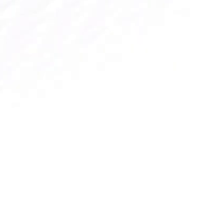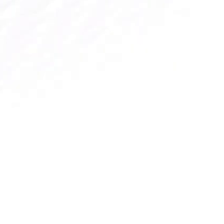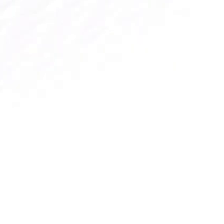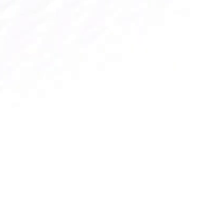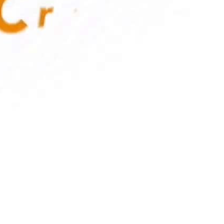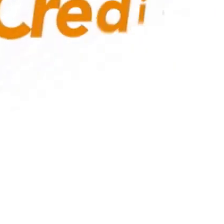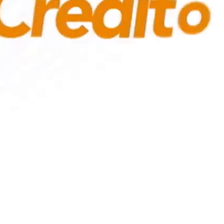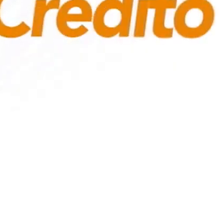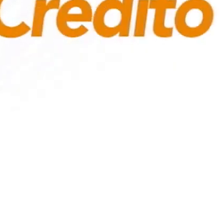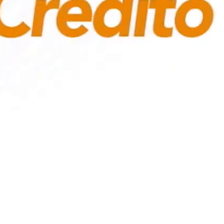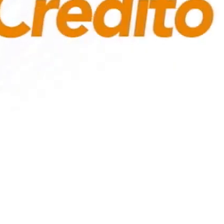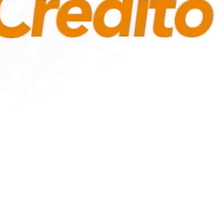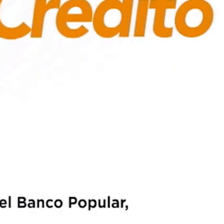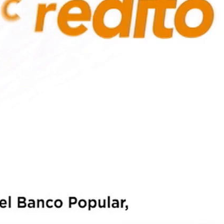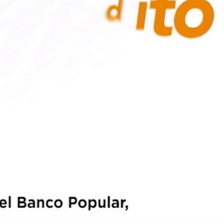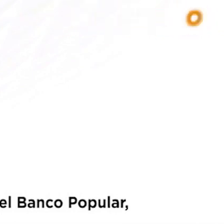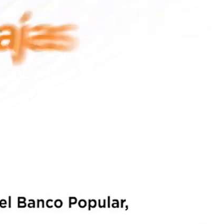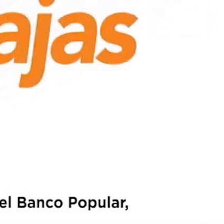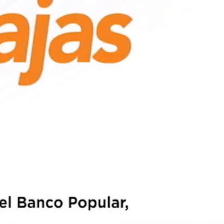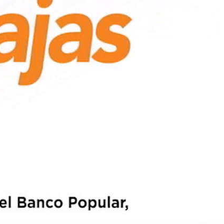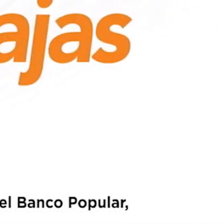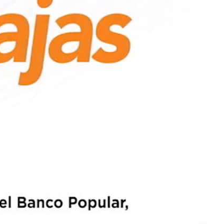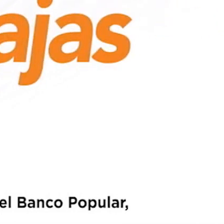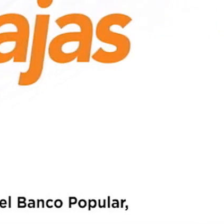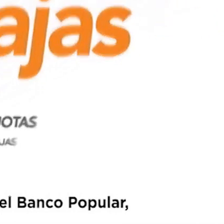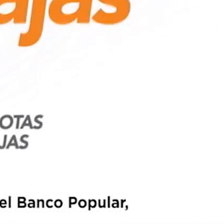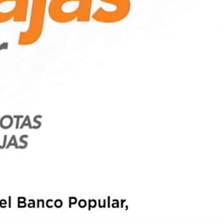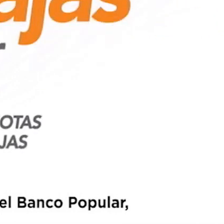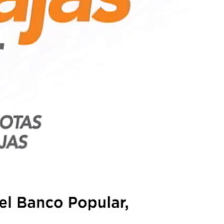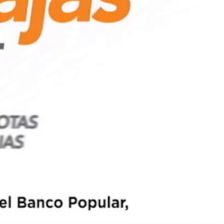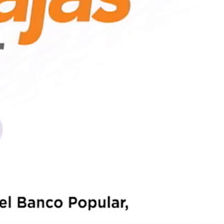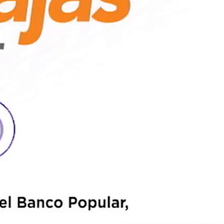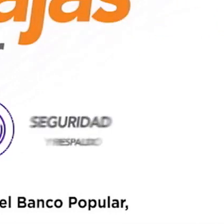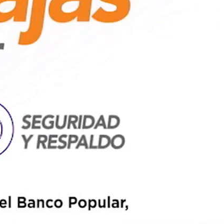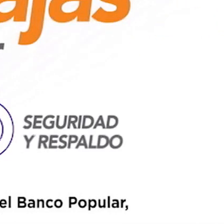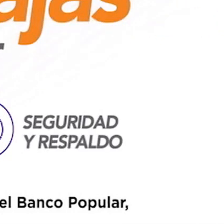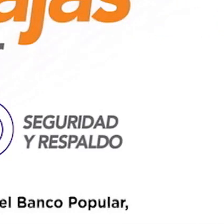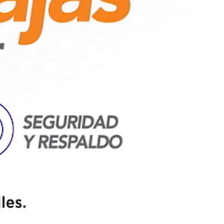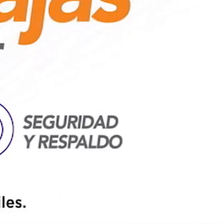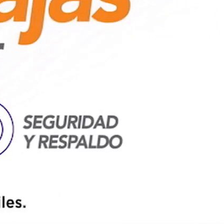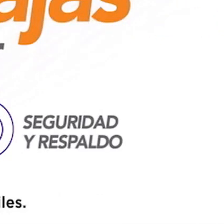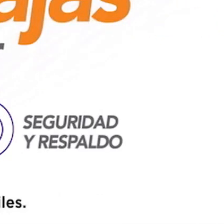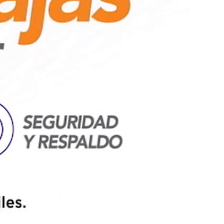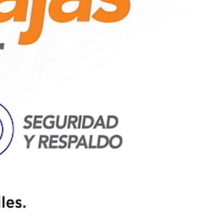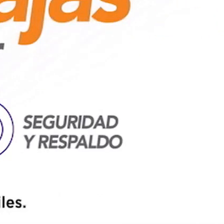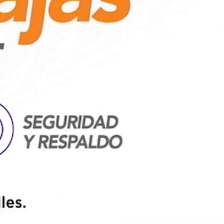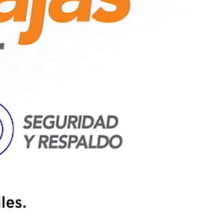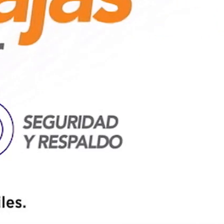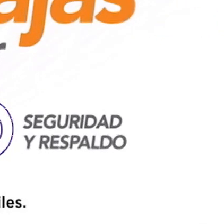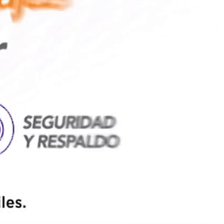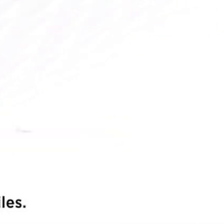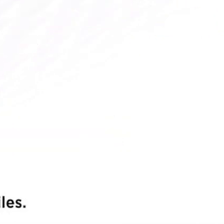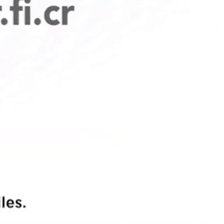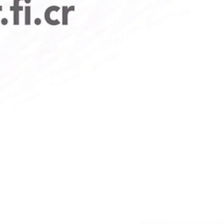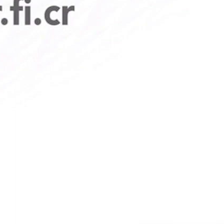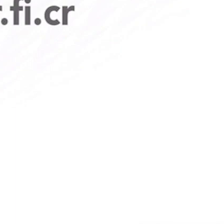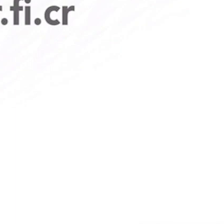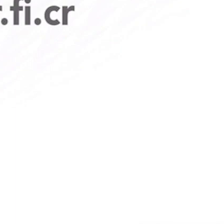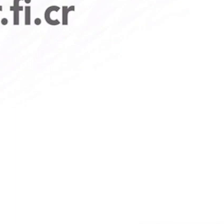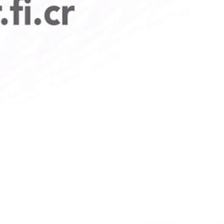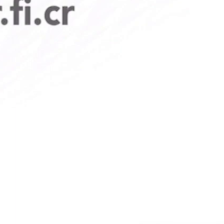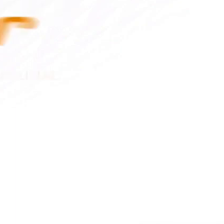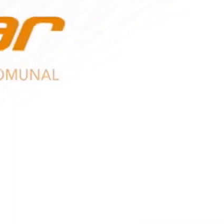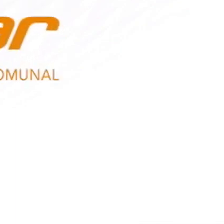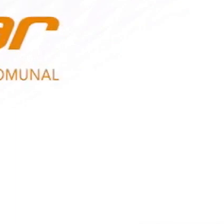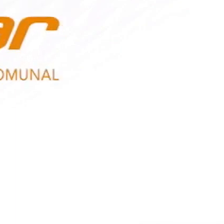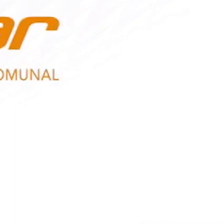Esto es una joya y un crédito. Dinero al instante con el crédito sobre alhajas del Banco Popular. Una solución para momentos difíciles.